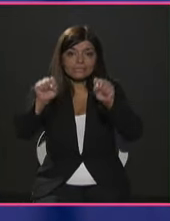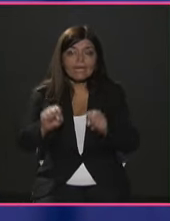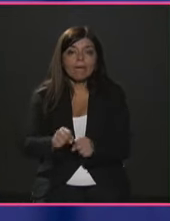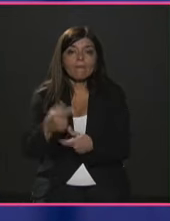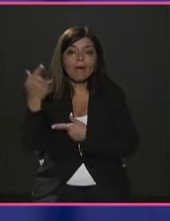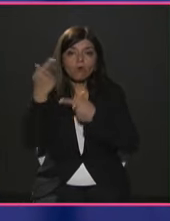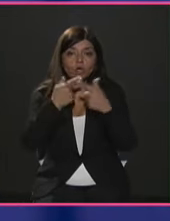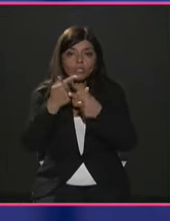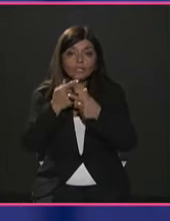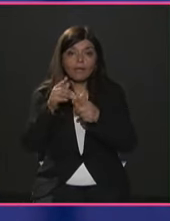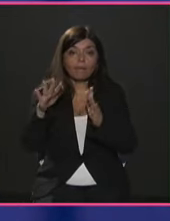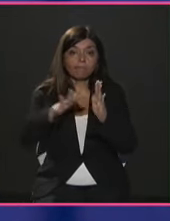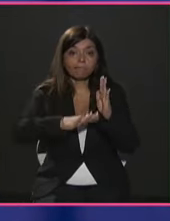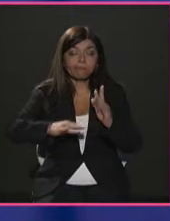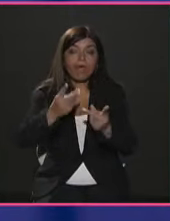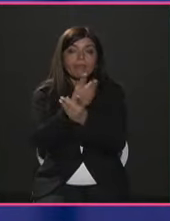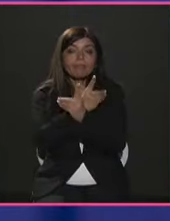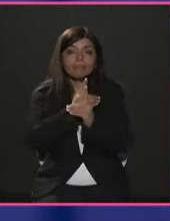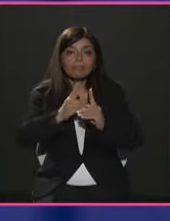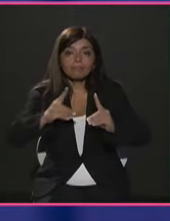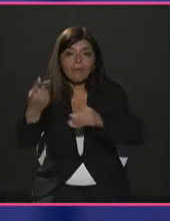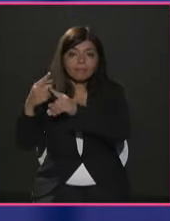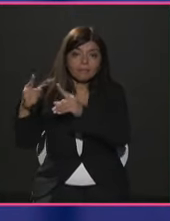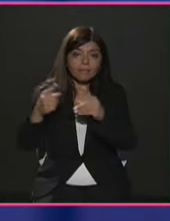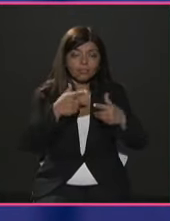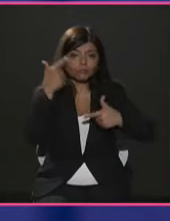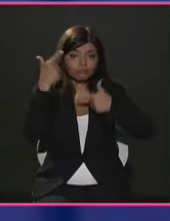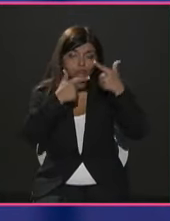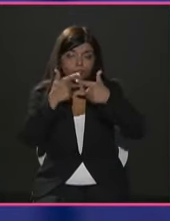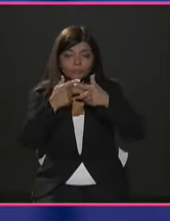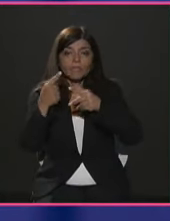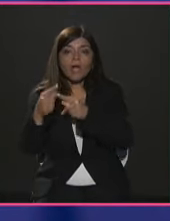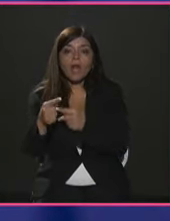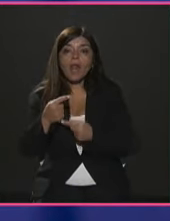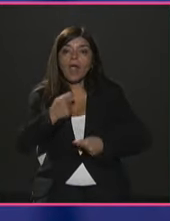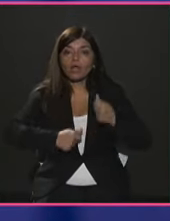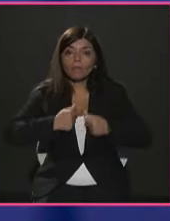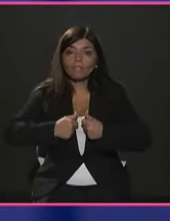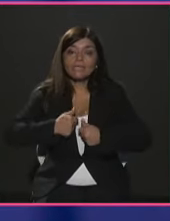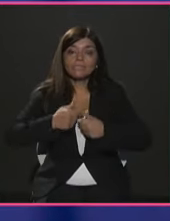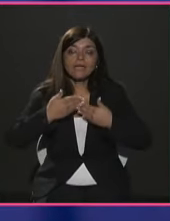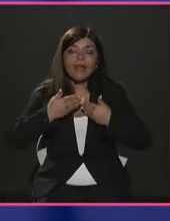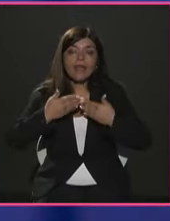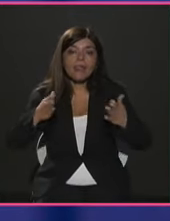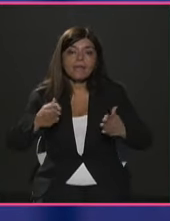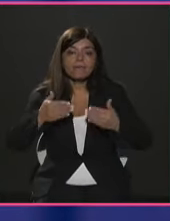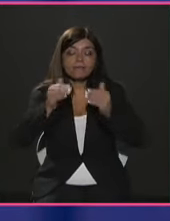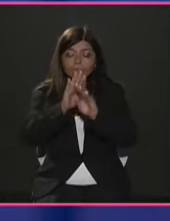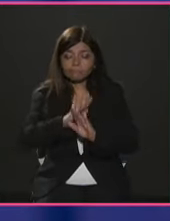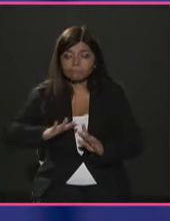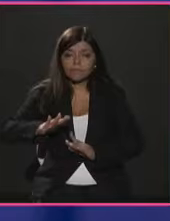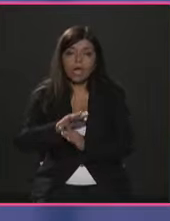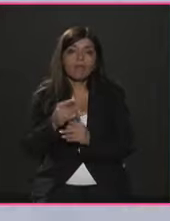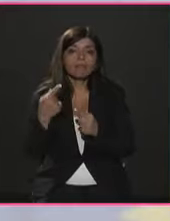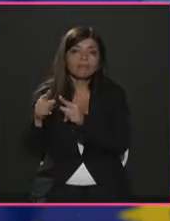pasado en la democracia multipartidista la competen la competencia libre y abierta entre distintas opciones políticas y